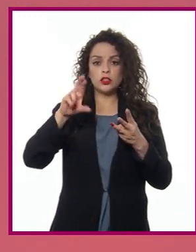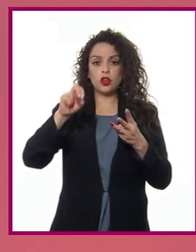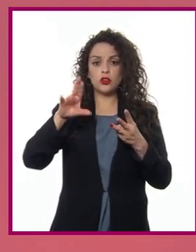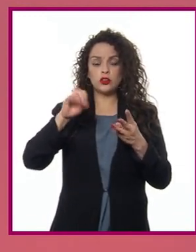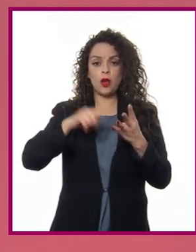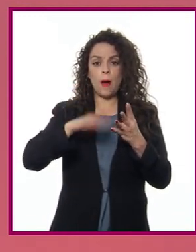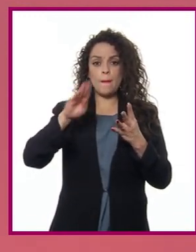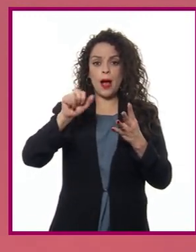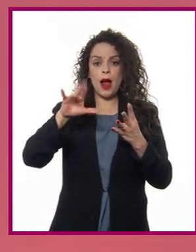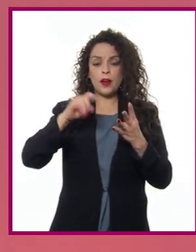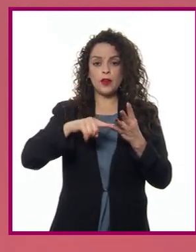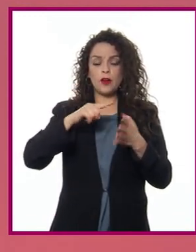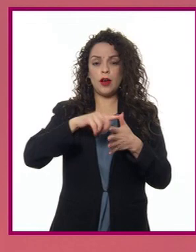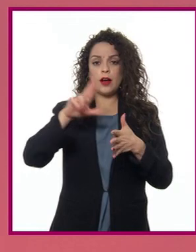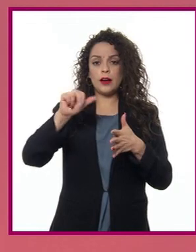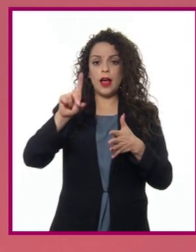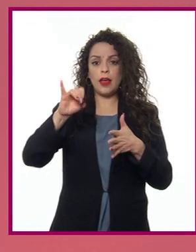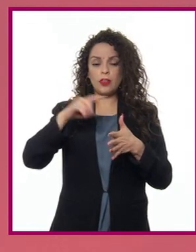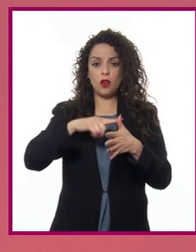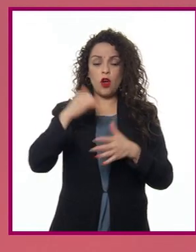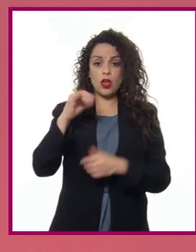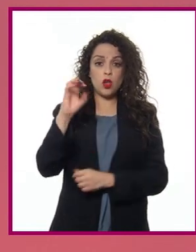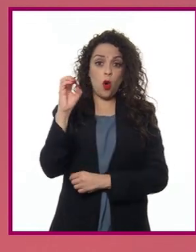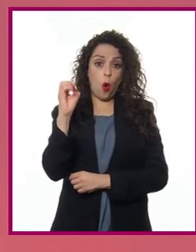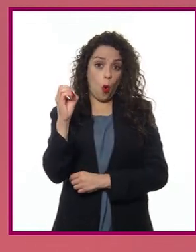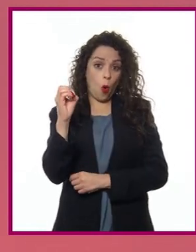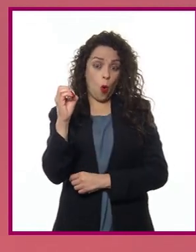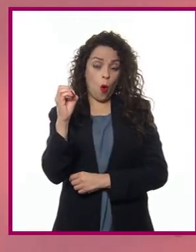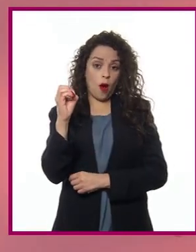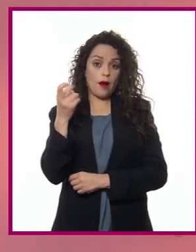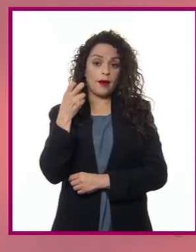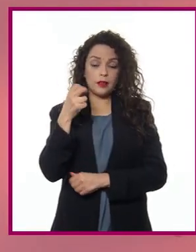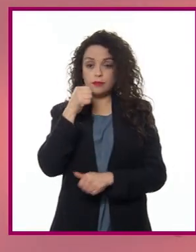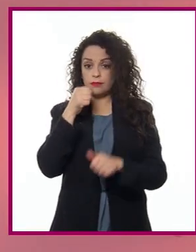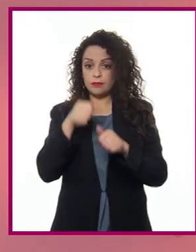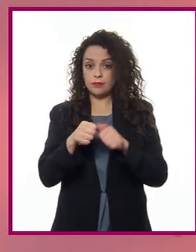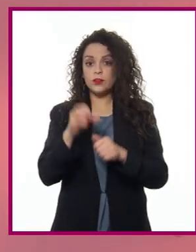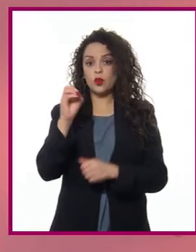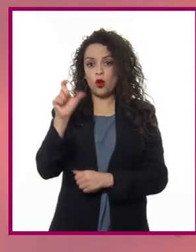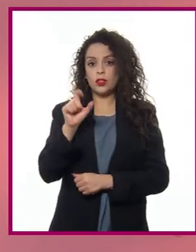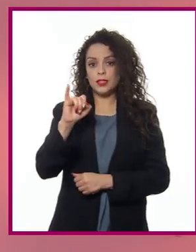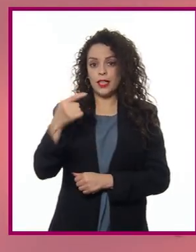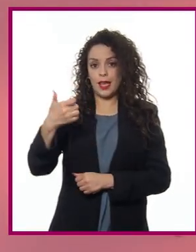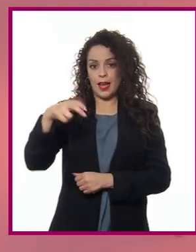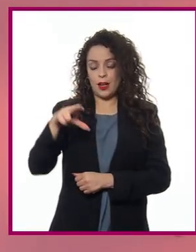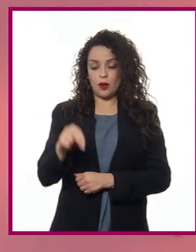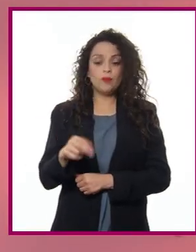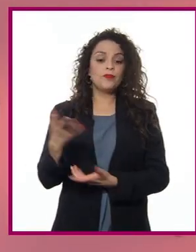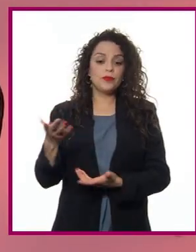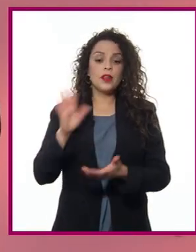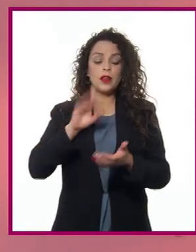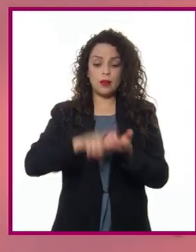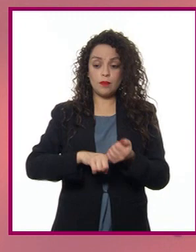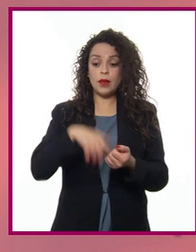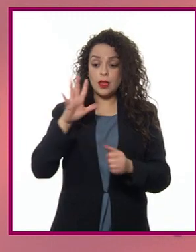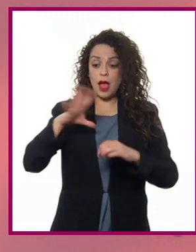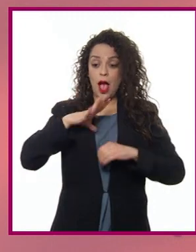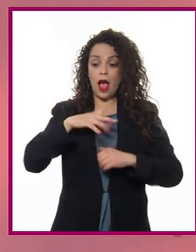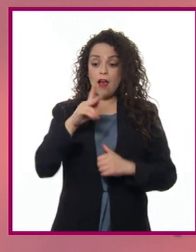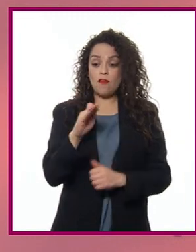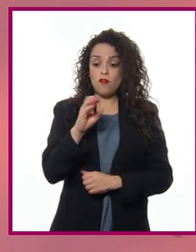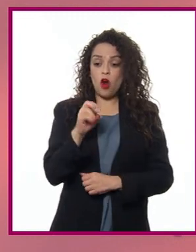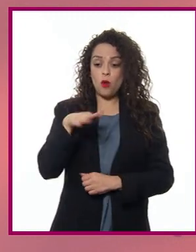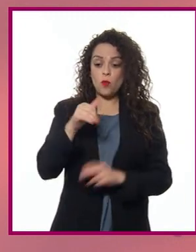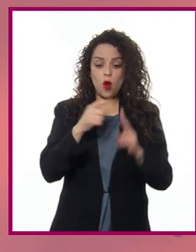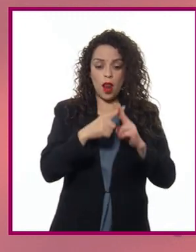o radio, y el símbolo del oxígeno es O. Ya que estamos encarrerados con las fórmulas, vamos a armar la